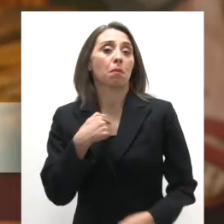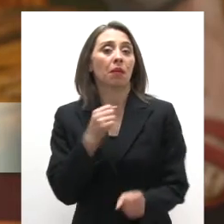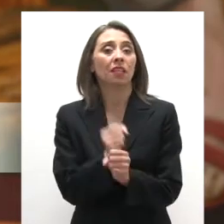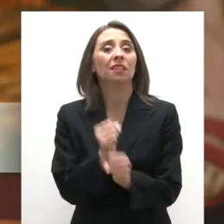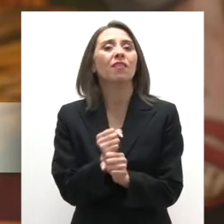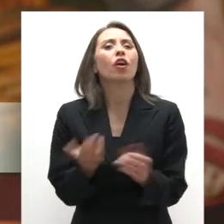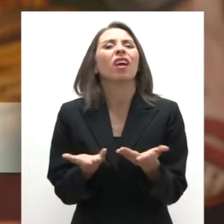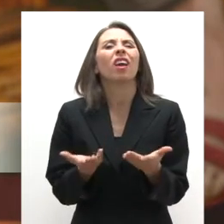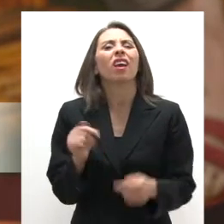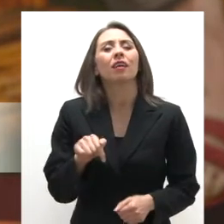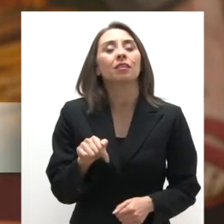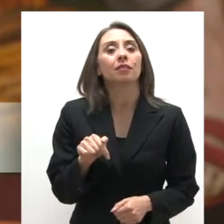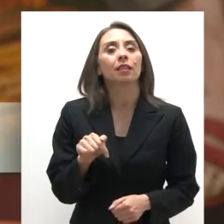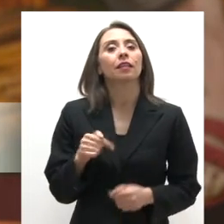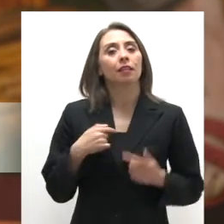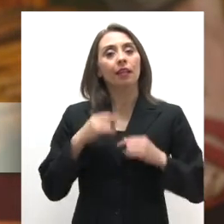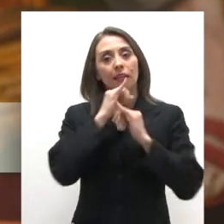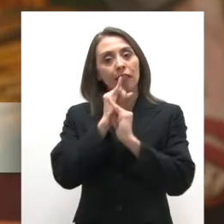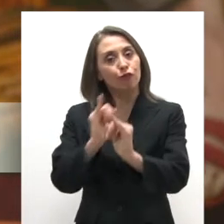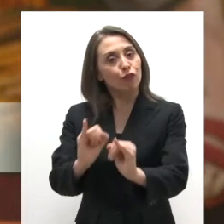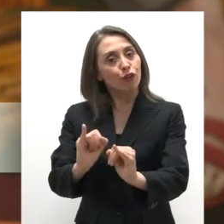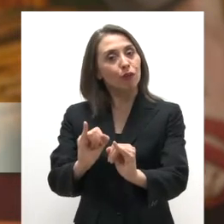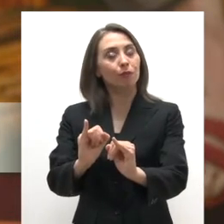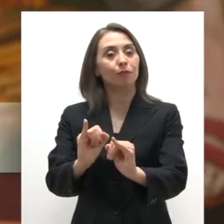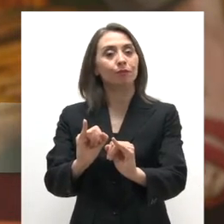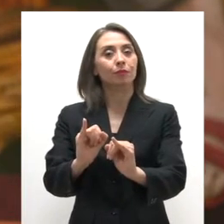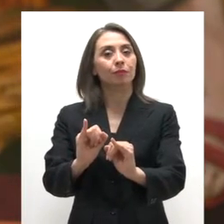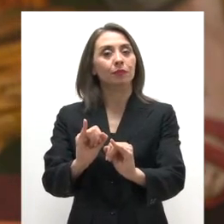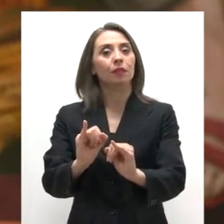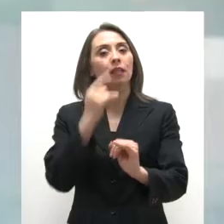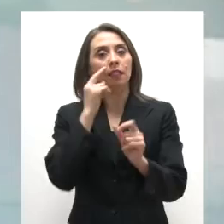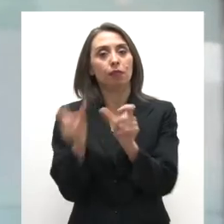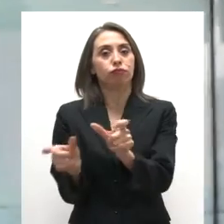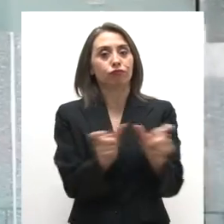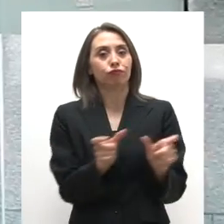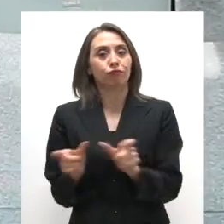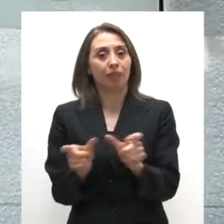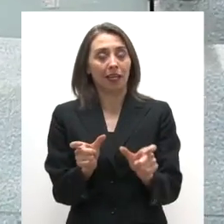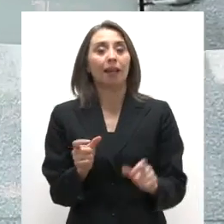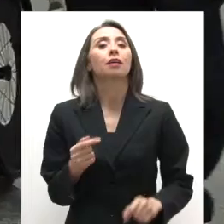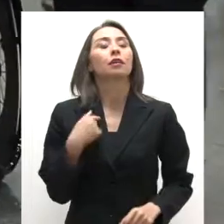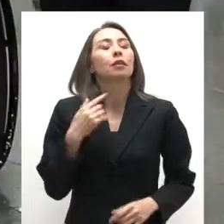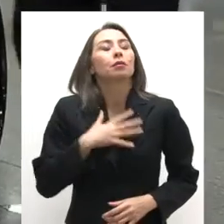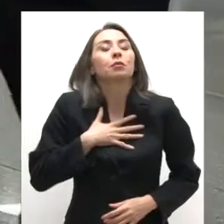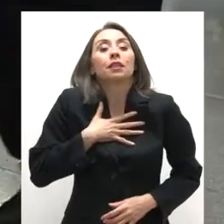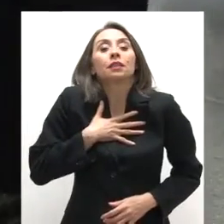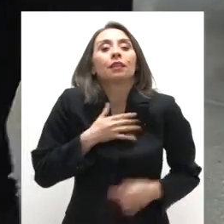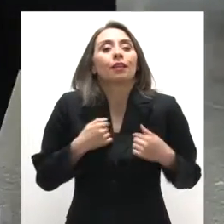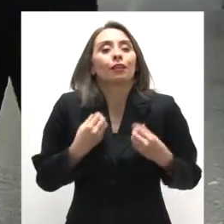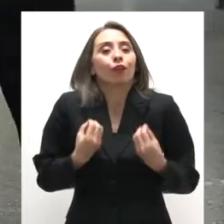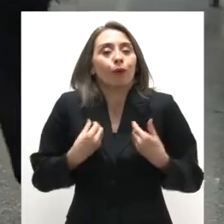trabajo consiste acá en dar información y vigilancia. El sentirse